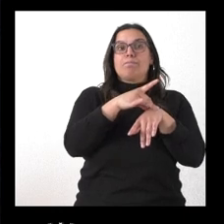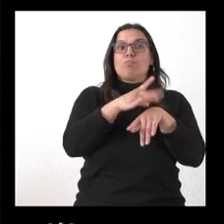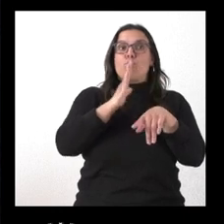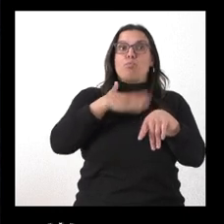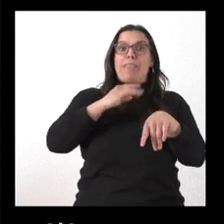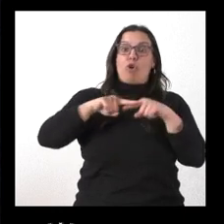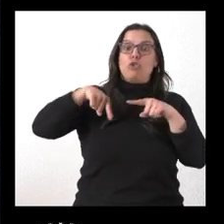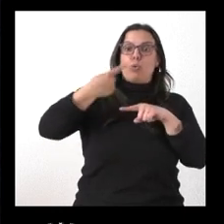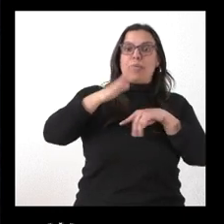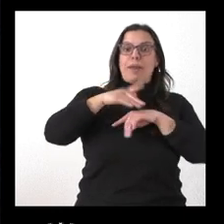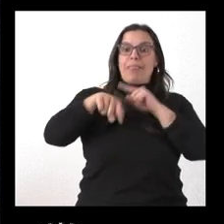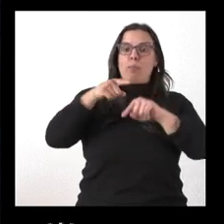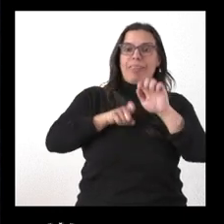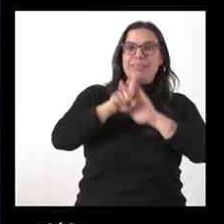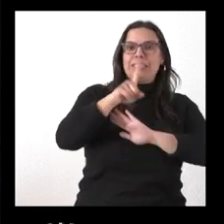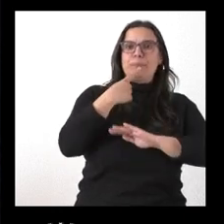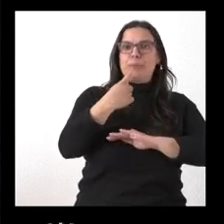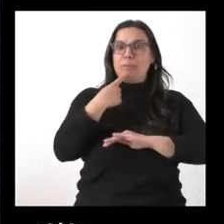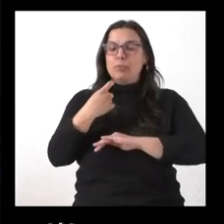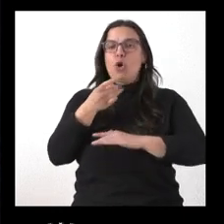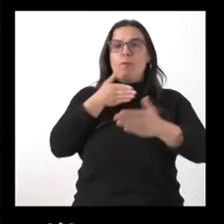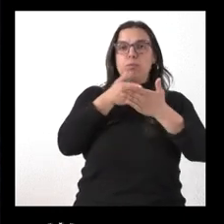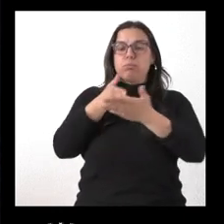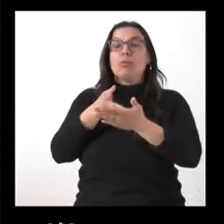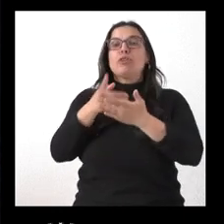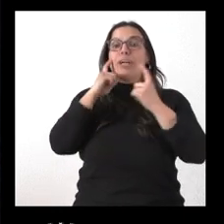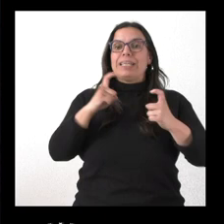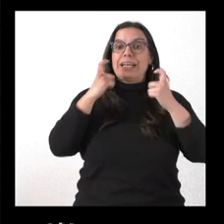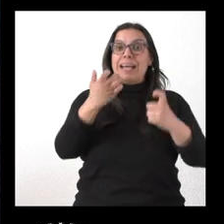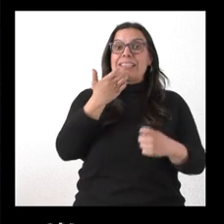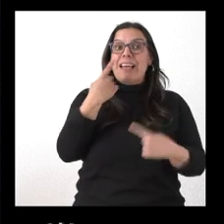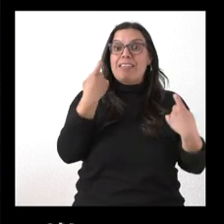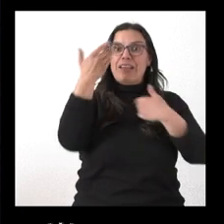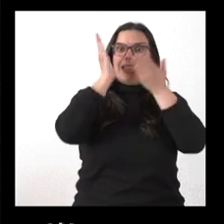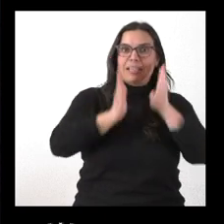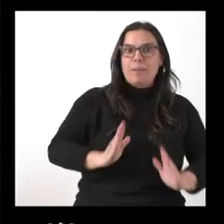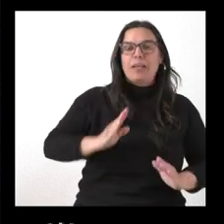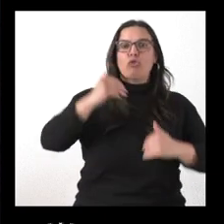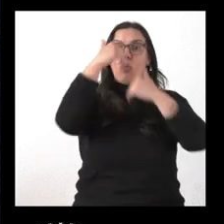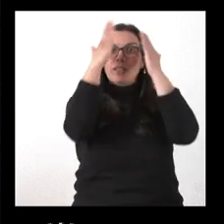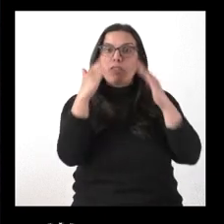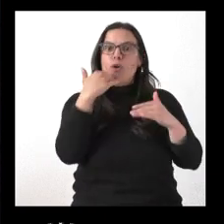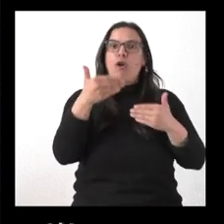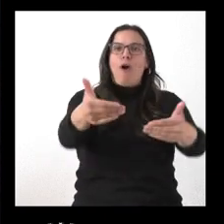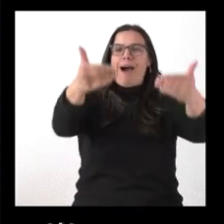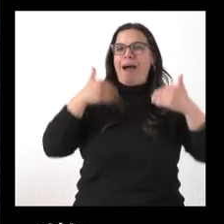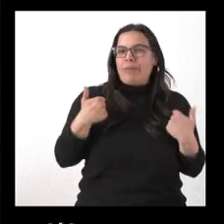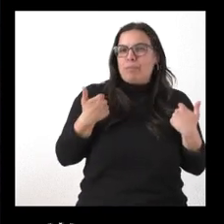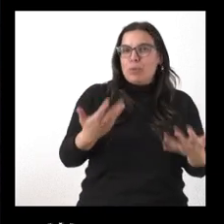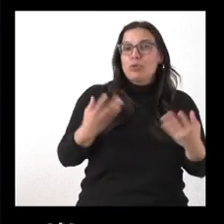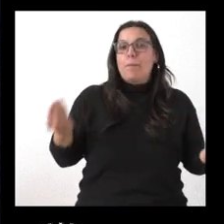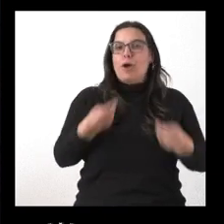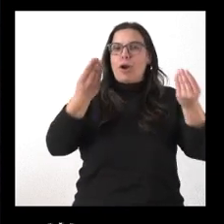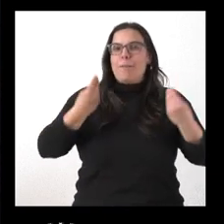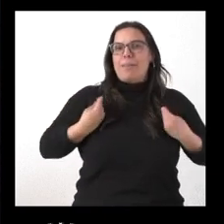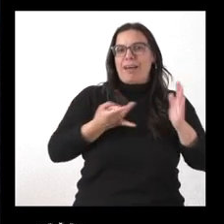niños e iniciar de una forma más precoz y ese es el objetivo sus posibles tratamientos mejorando las expectativas y la calidad de vida de